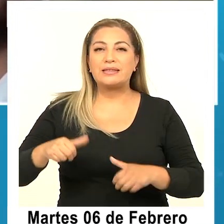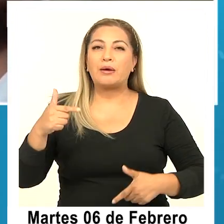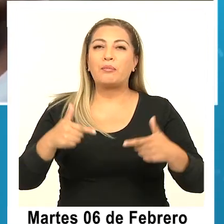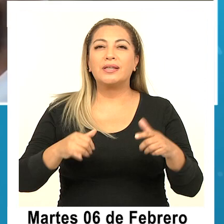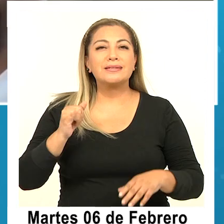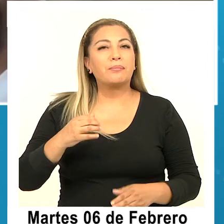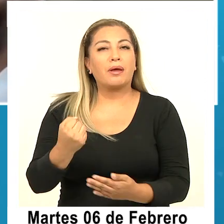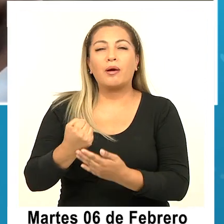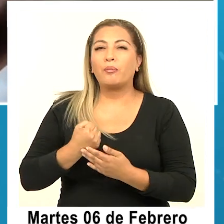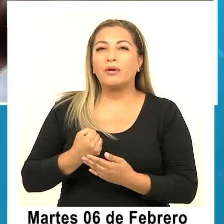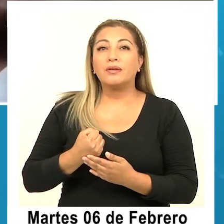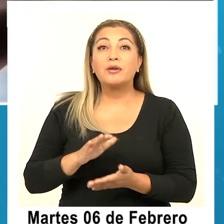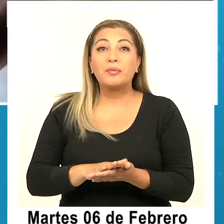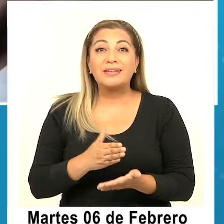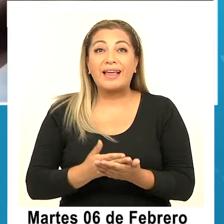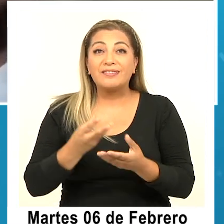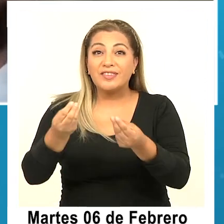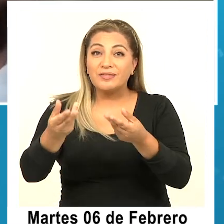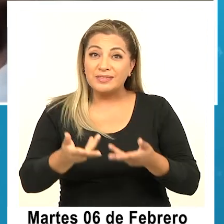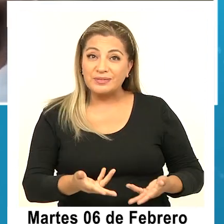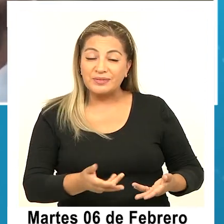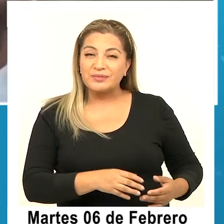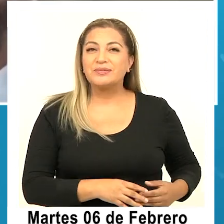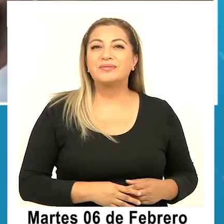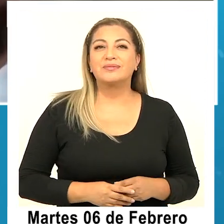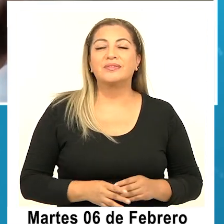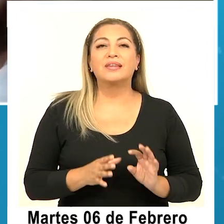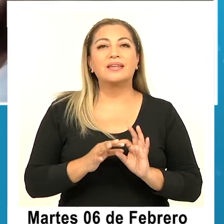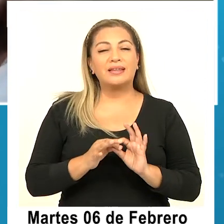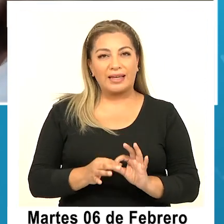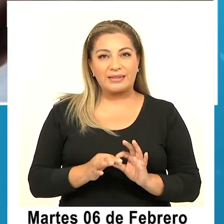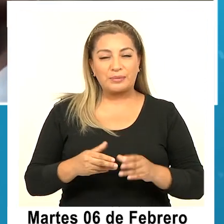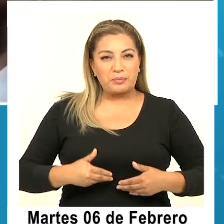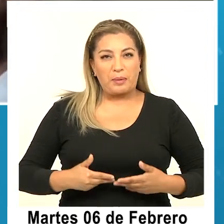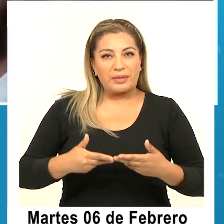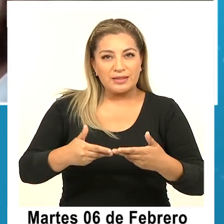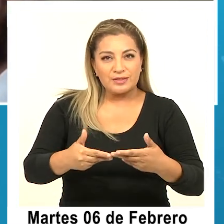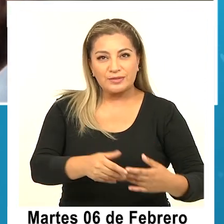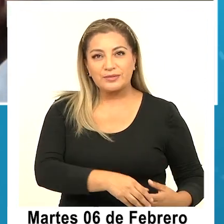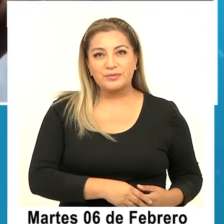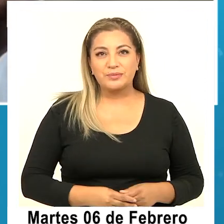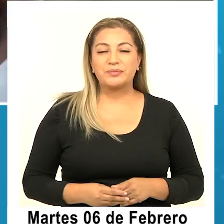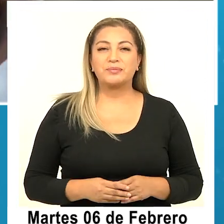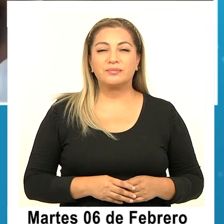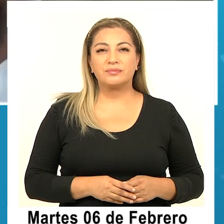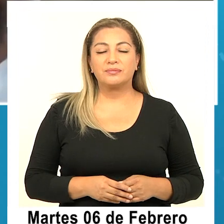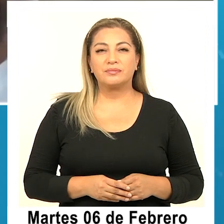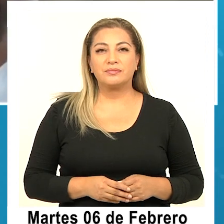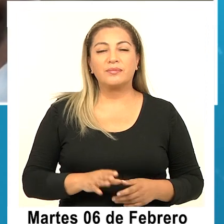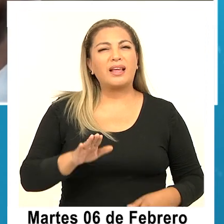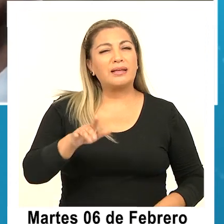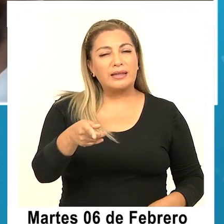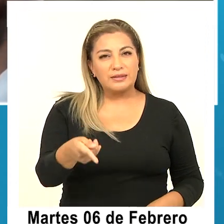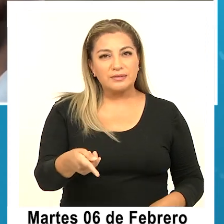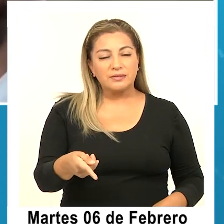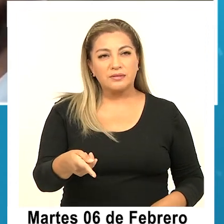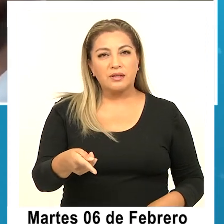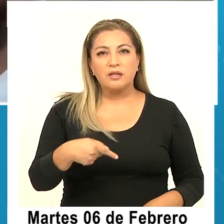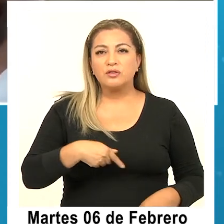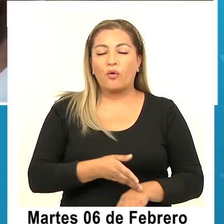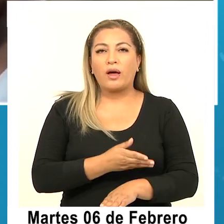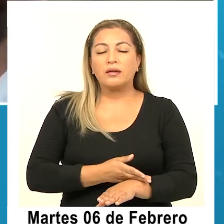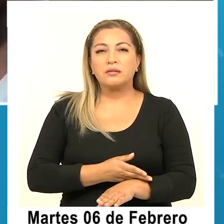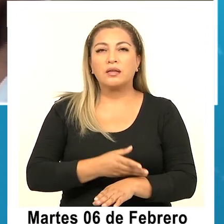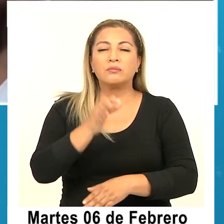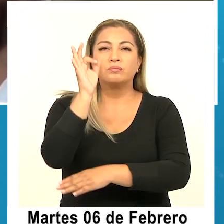¿Cómo estás, Cristian? Bienvenido. Muchas gracias, Karim, por la invitación. Cristian, se acaba de terminar